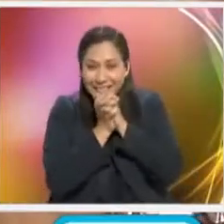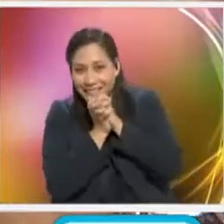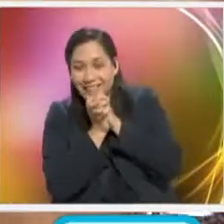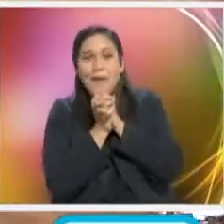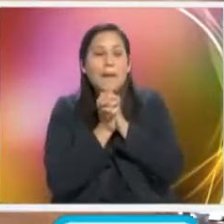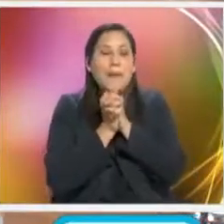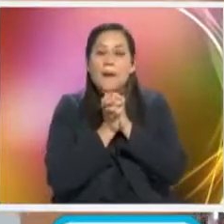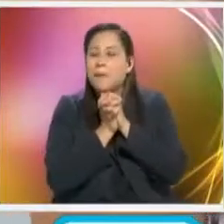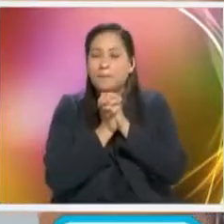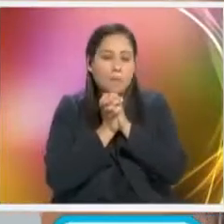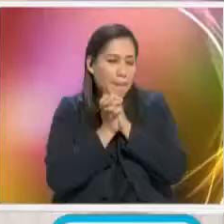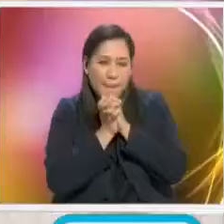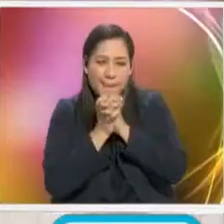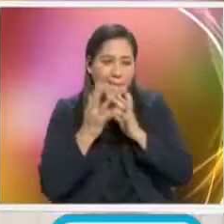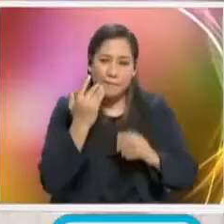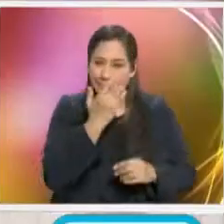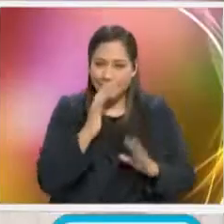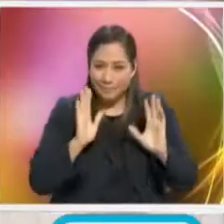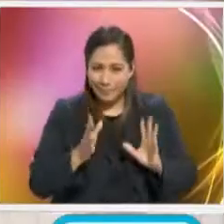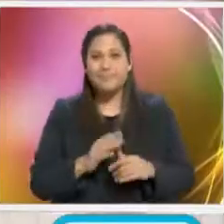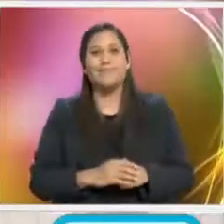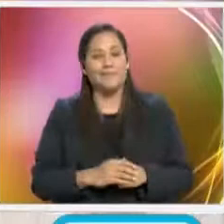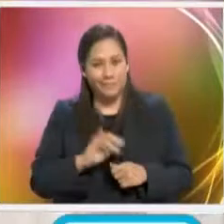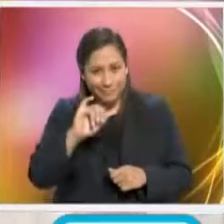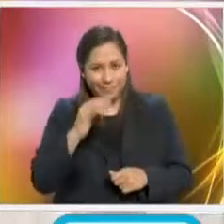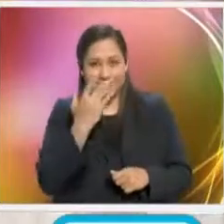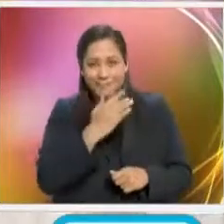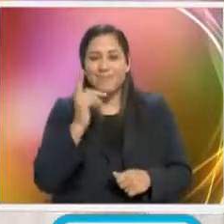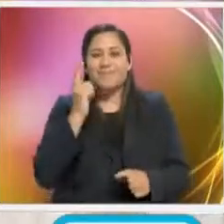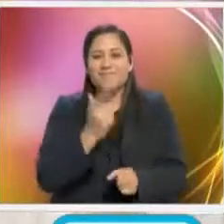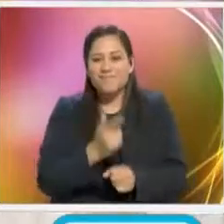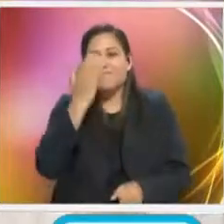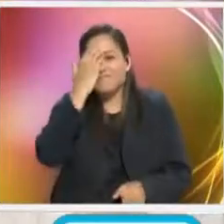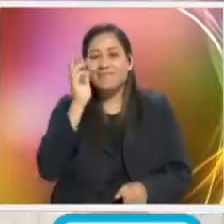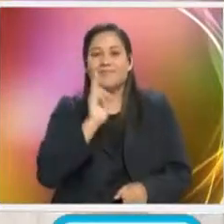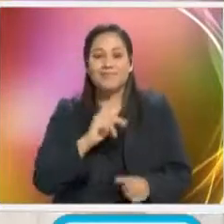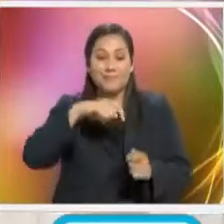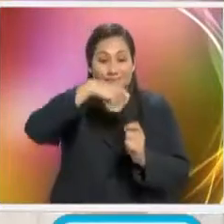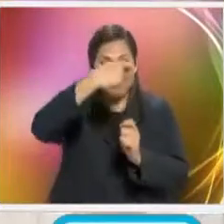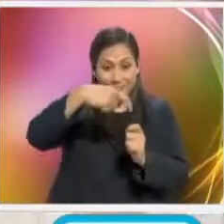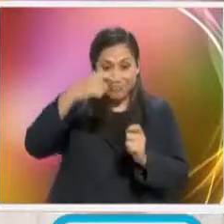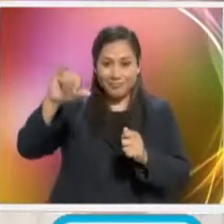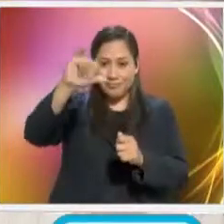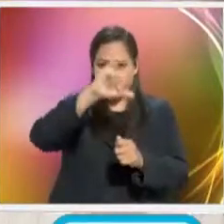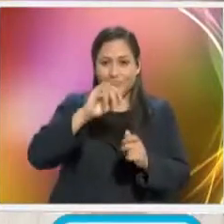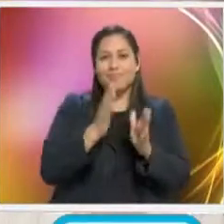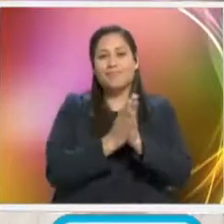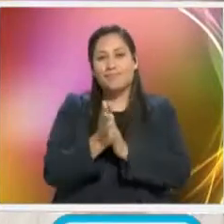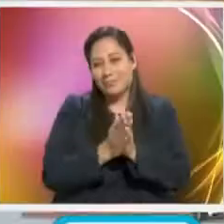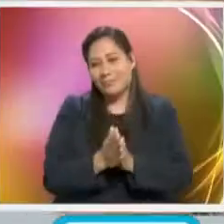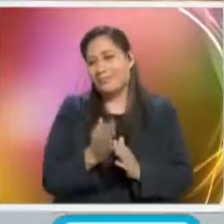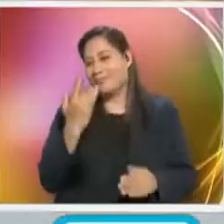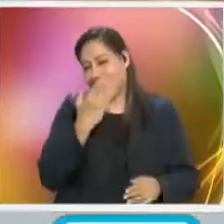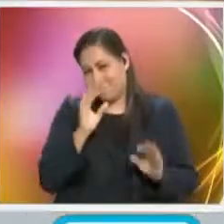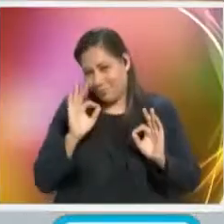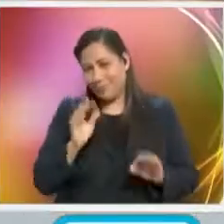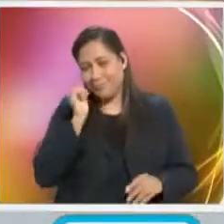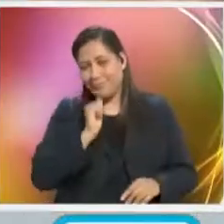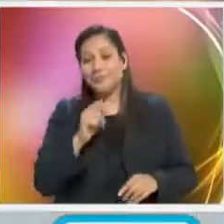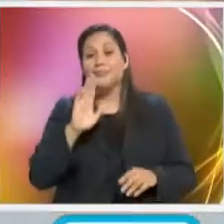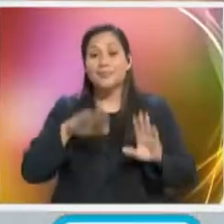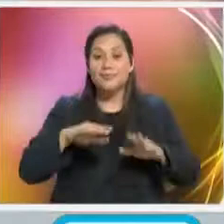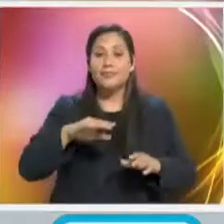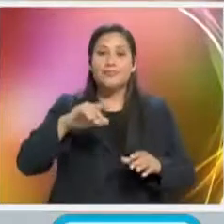babear. Están saboreándosela Sí, ya. muy rica. Sí, muy ¿no? rica. Vamos a cubrir, además con plátano queda mucho más rica, ¿no? Es como muy común luego en